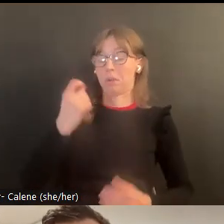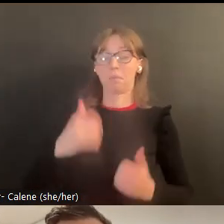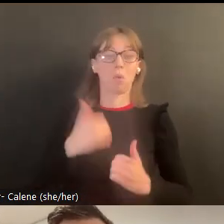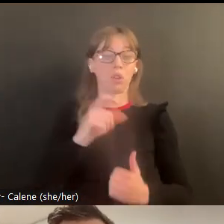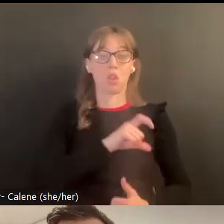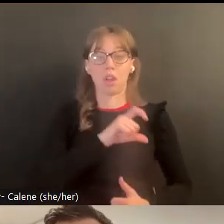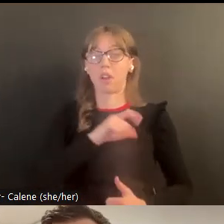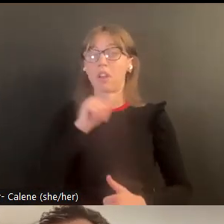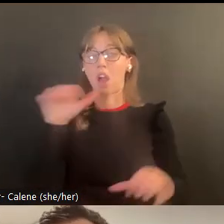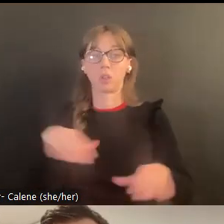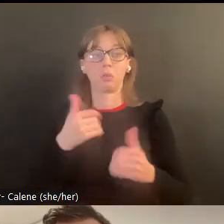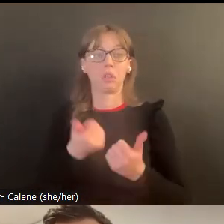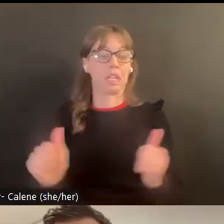de